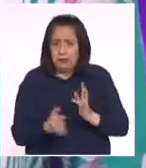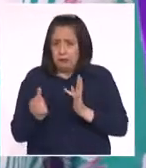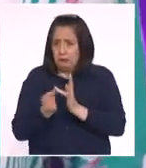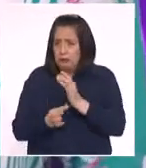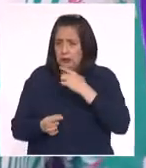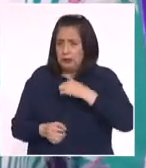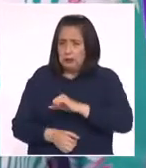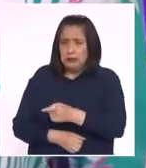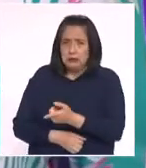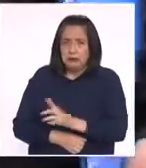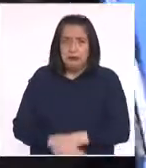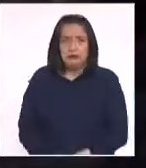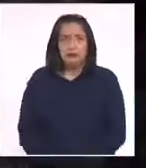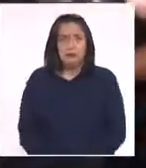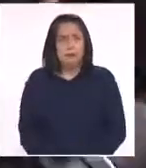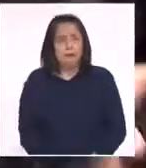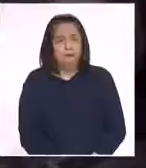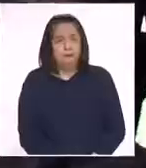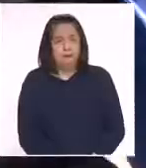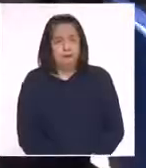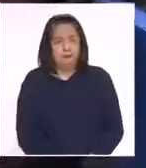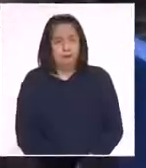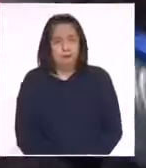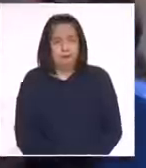hija de la víctima.